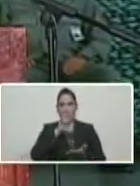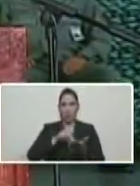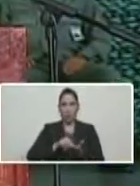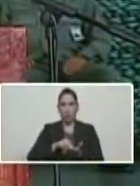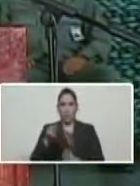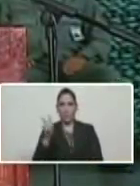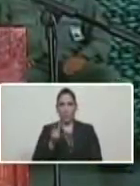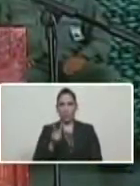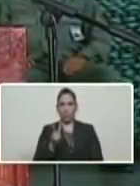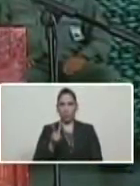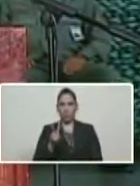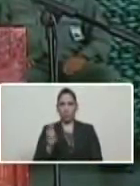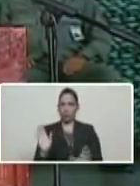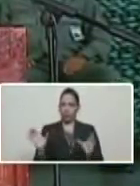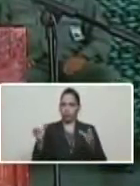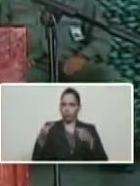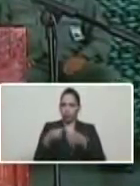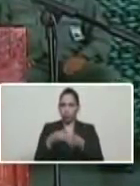una rebelión,